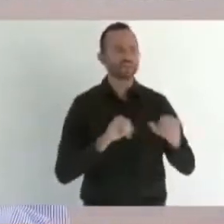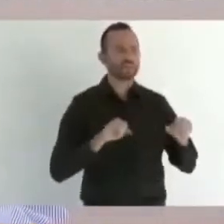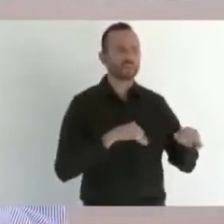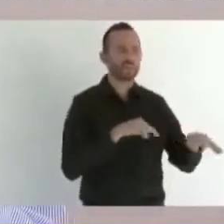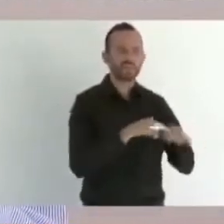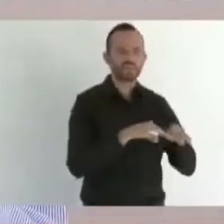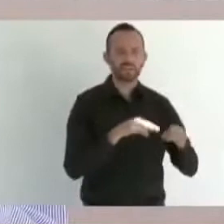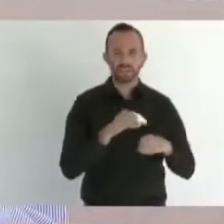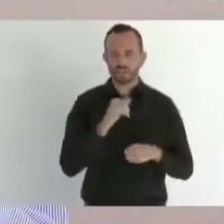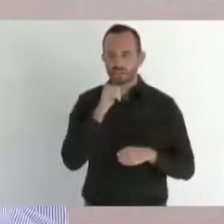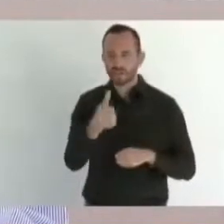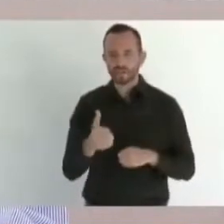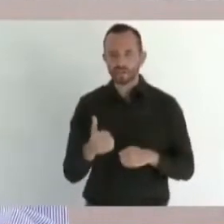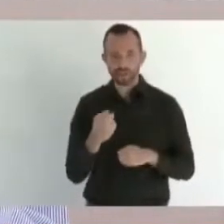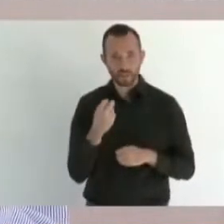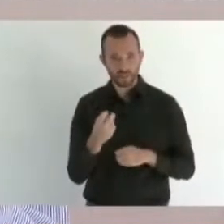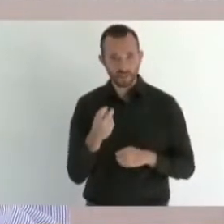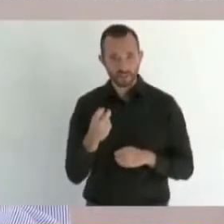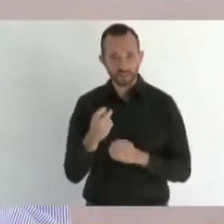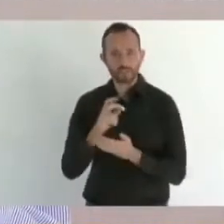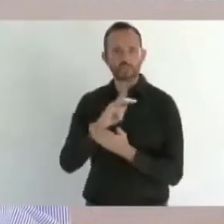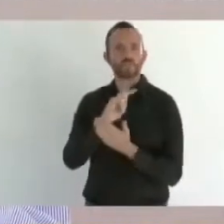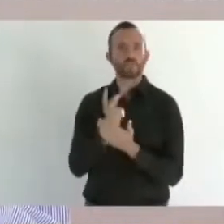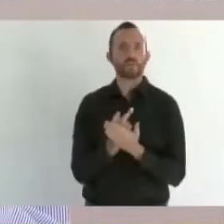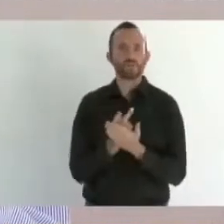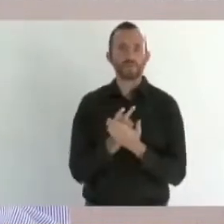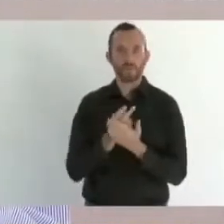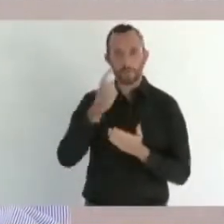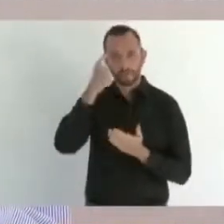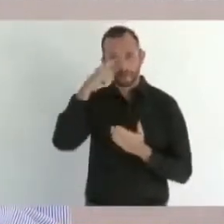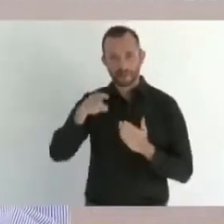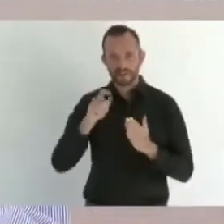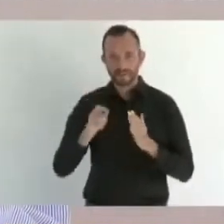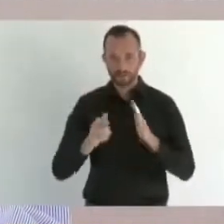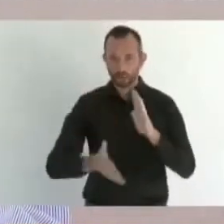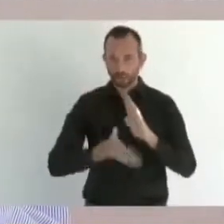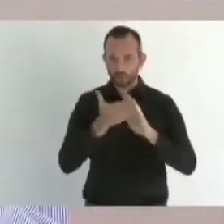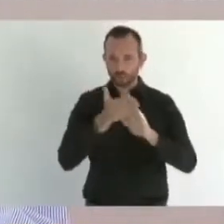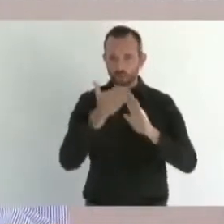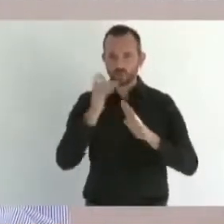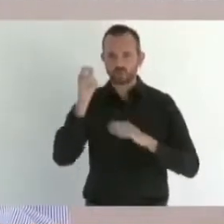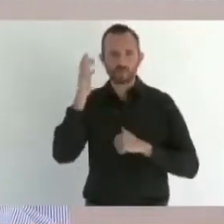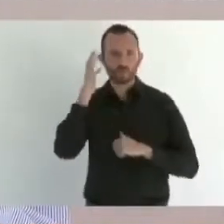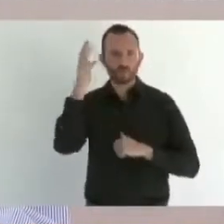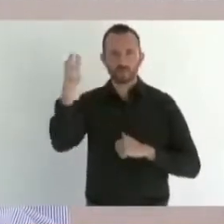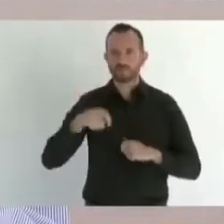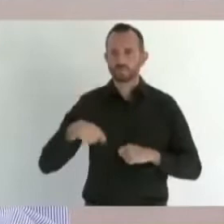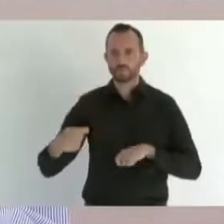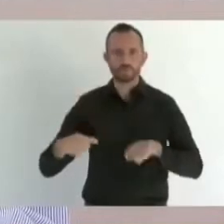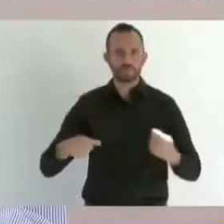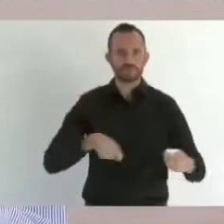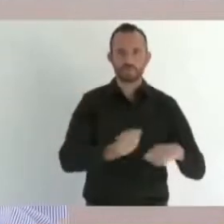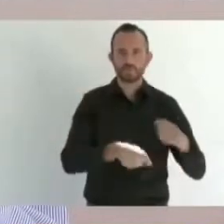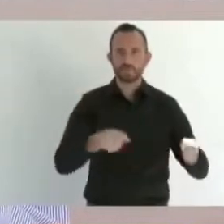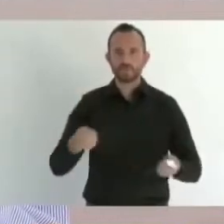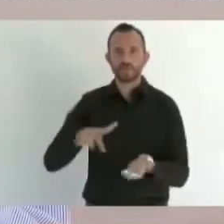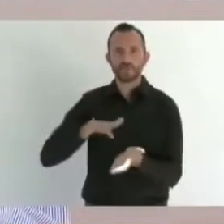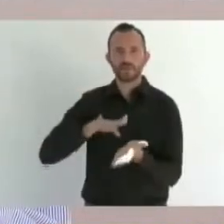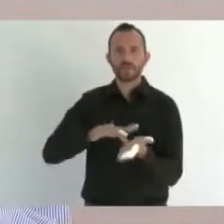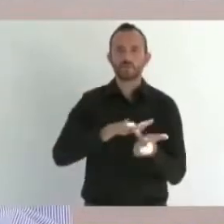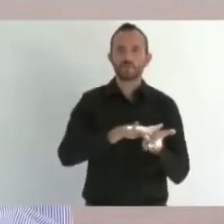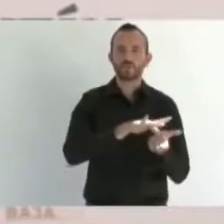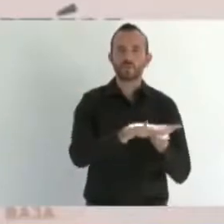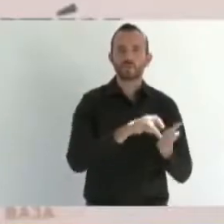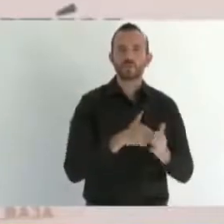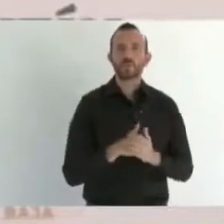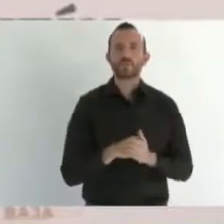futuro los filis los conservadores no entendían